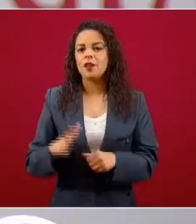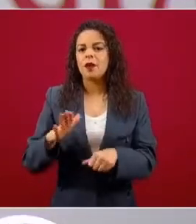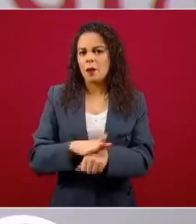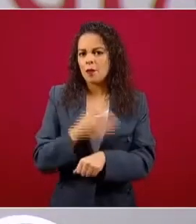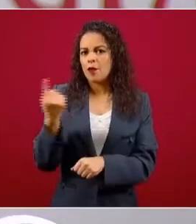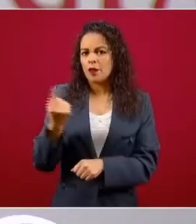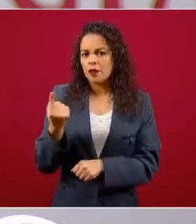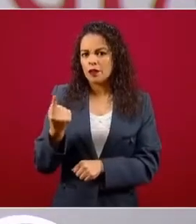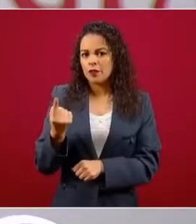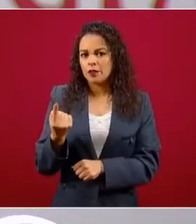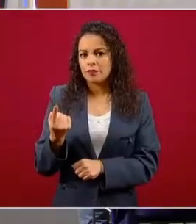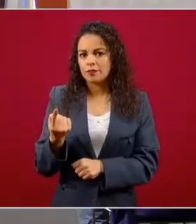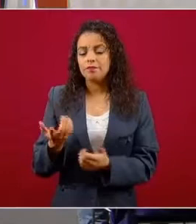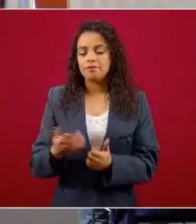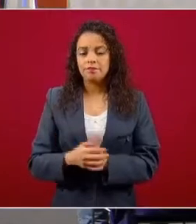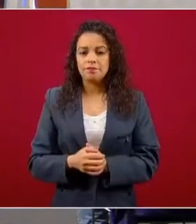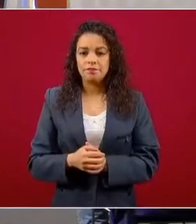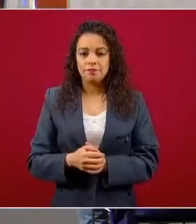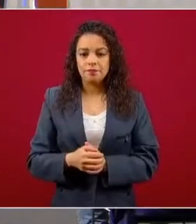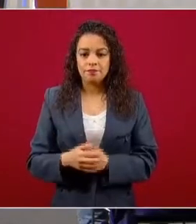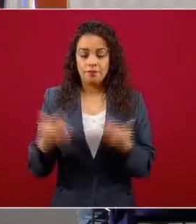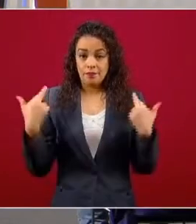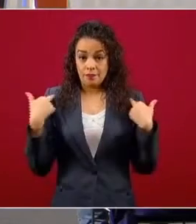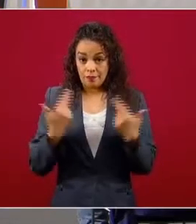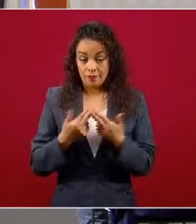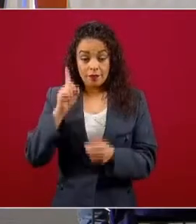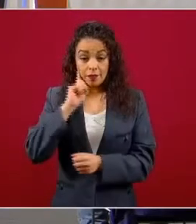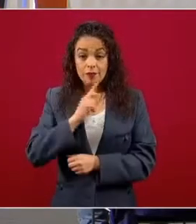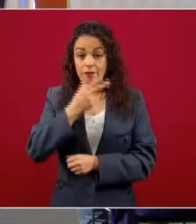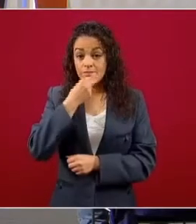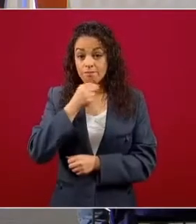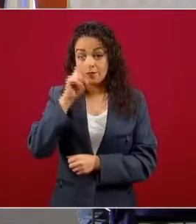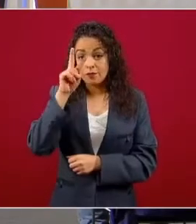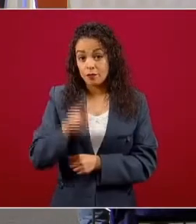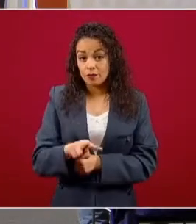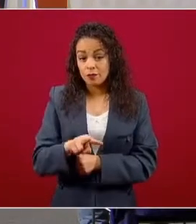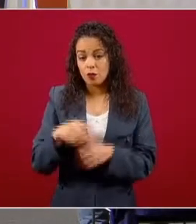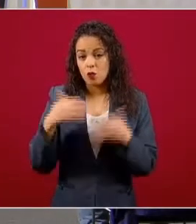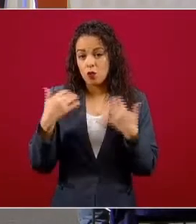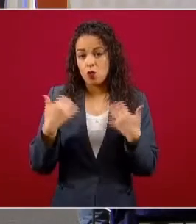reconoce que las maestras y los maestros son insustituibles